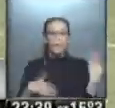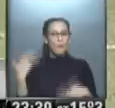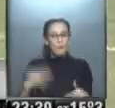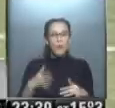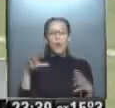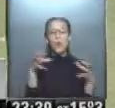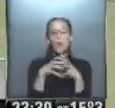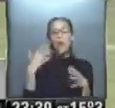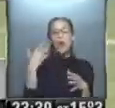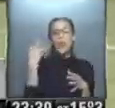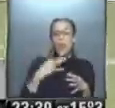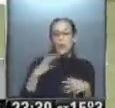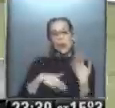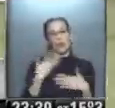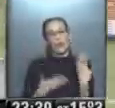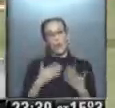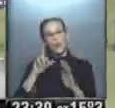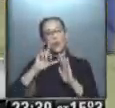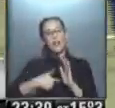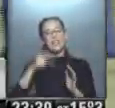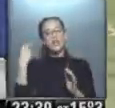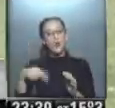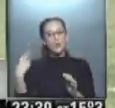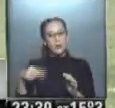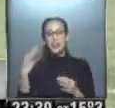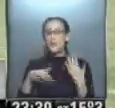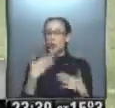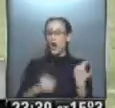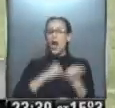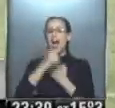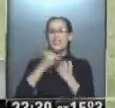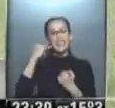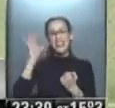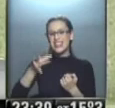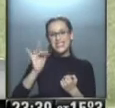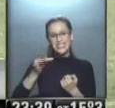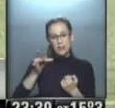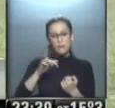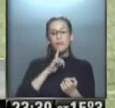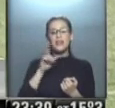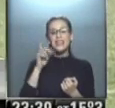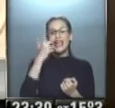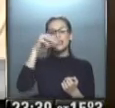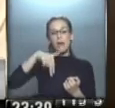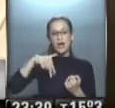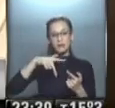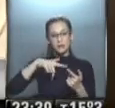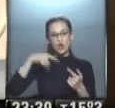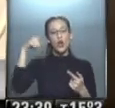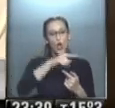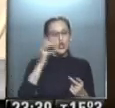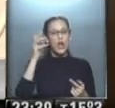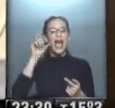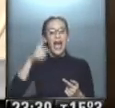seleccionado nacional tiene que jugar durante el mes de noviembre y hasta fin de año, test match frente a Gales, Italia